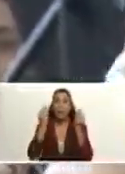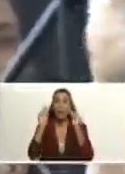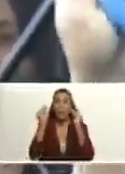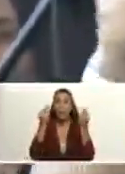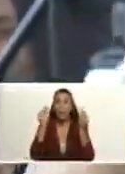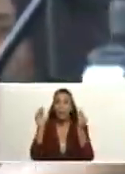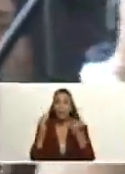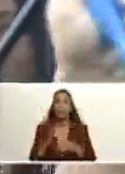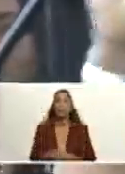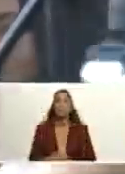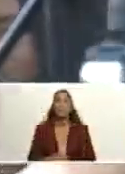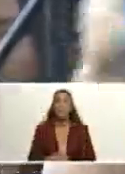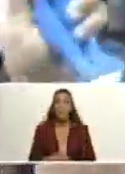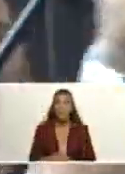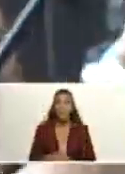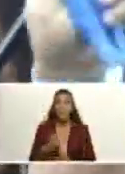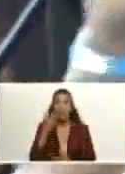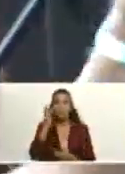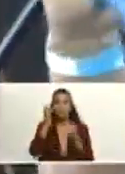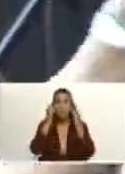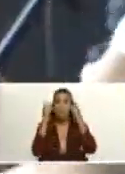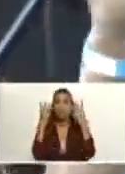Super Bigote y Super Silita, chico.